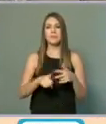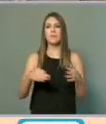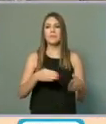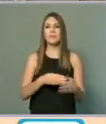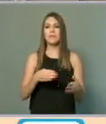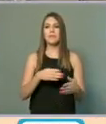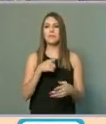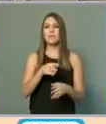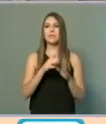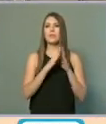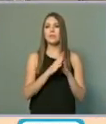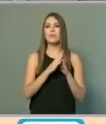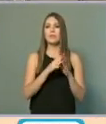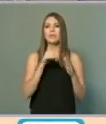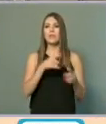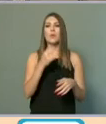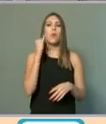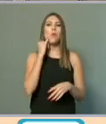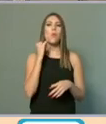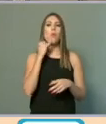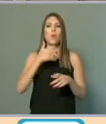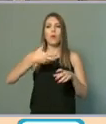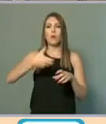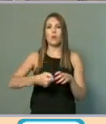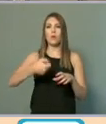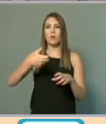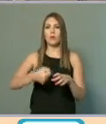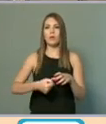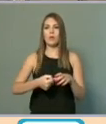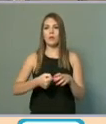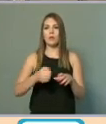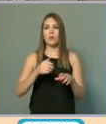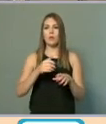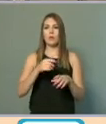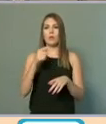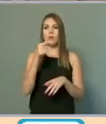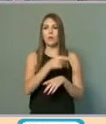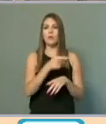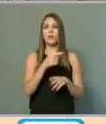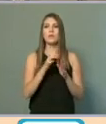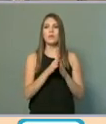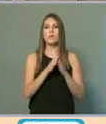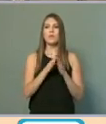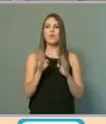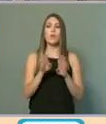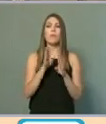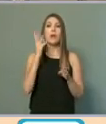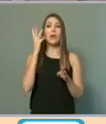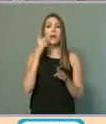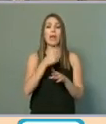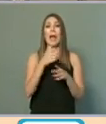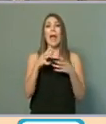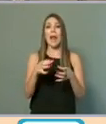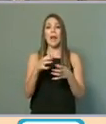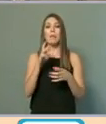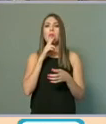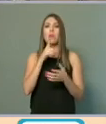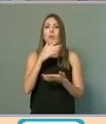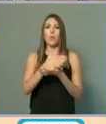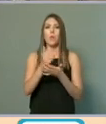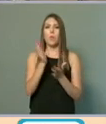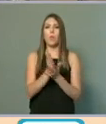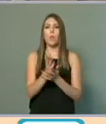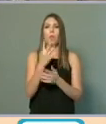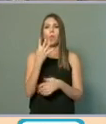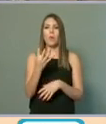Pam, ¿me vas a ir haciendo favor de sacar el jugo de los limones? ¿Aquí como o acá? son en la En la de acá. tacita, mira, como son grandes, te sugiero que los partas en 4. O Ok.